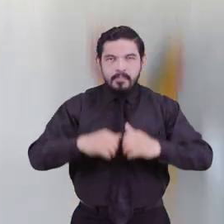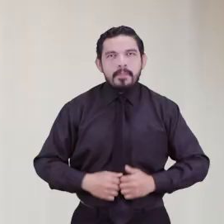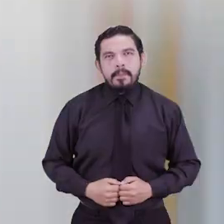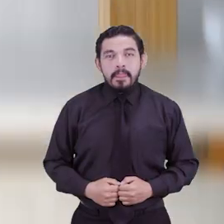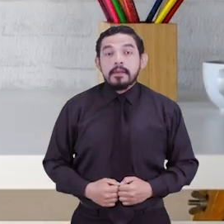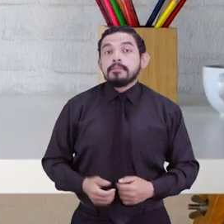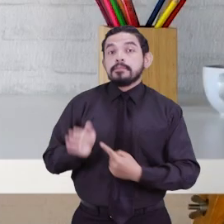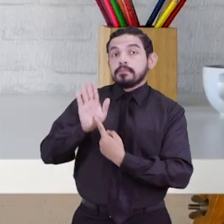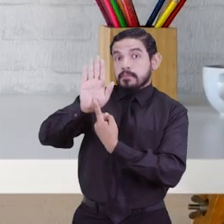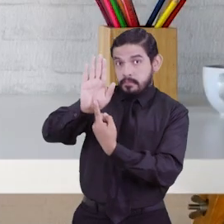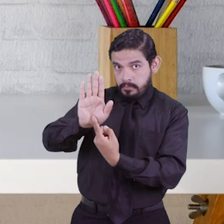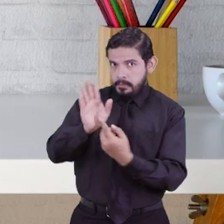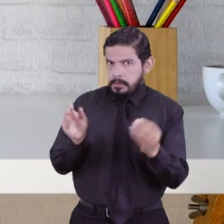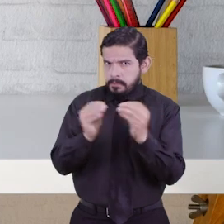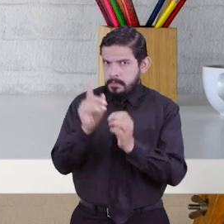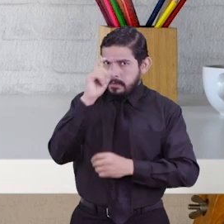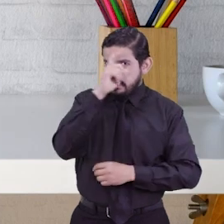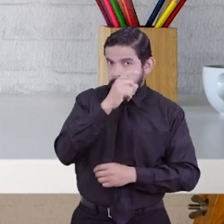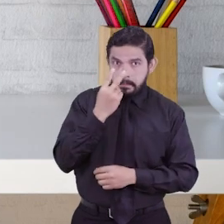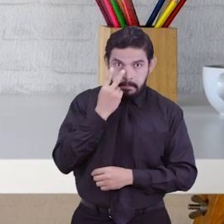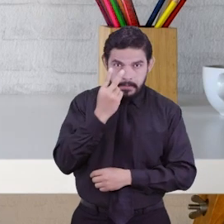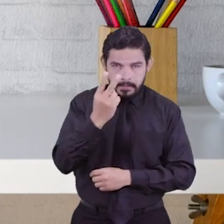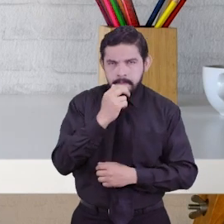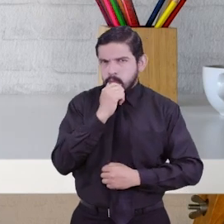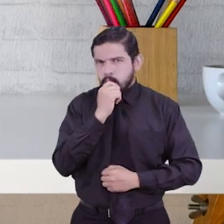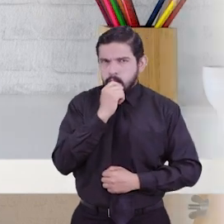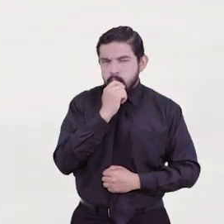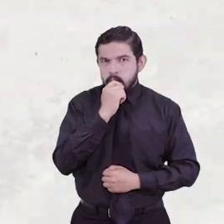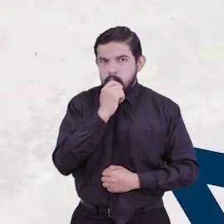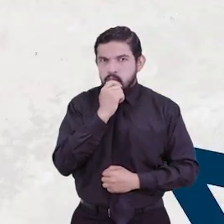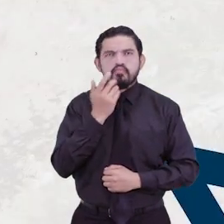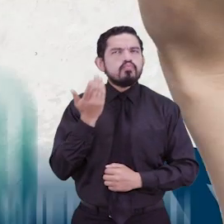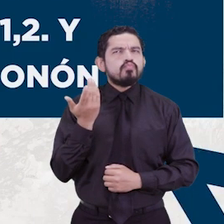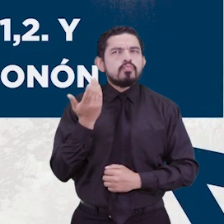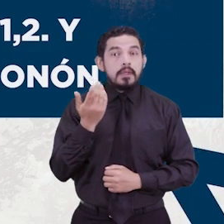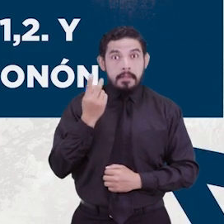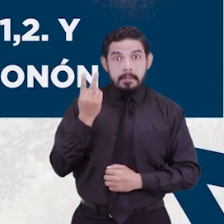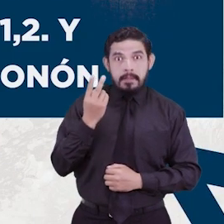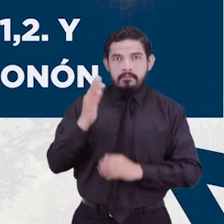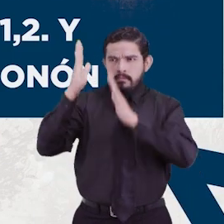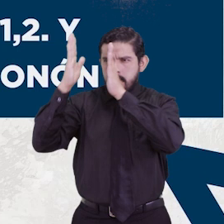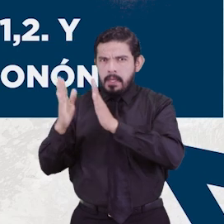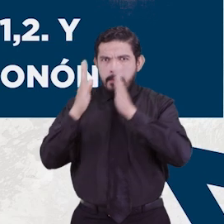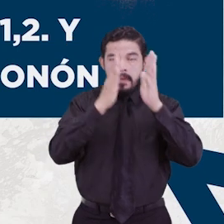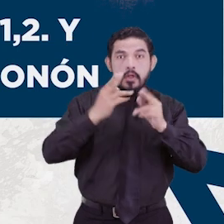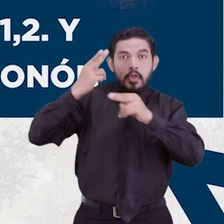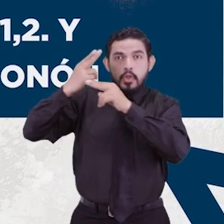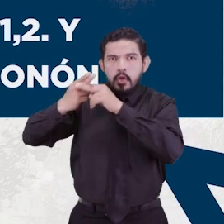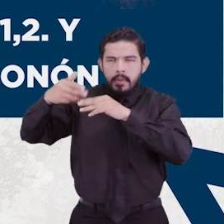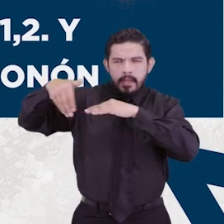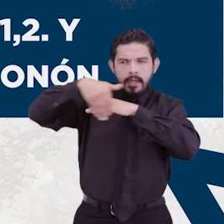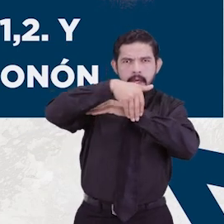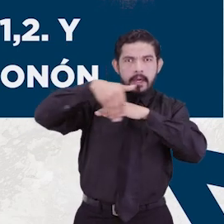Sigamos. Este ejercicio es un poco más complicado, así que píri. Como puedes ver, en estas dos columnas hay